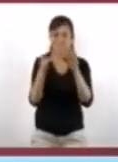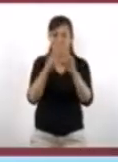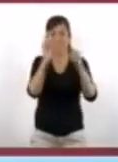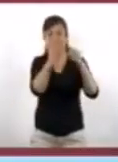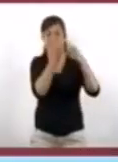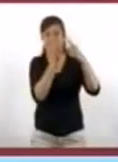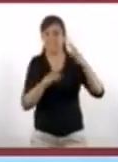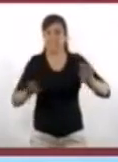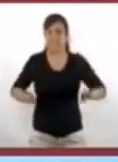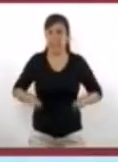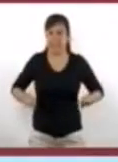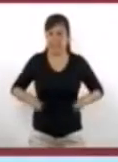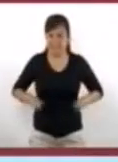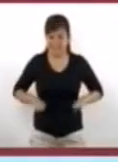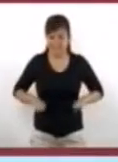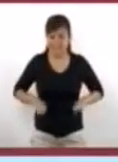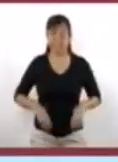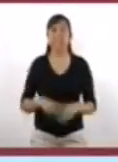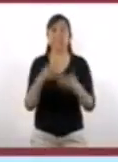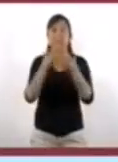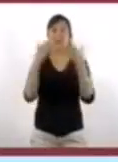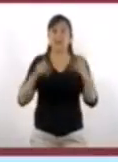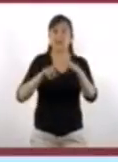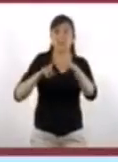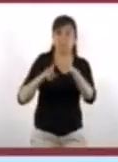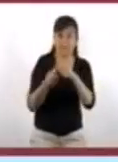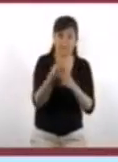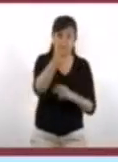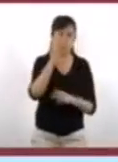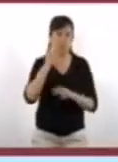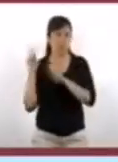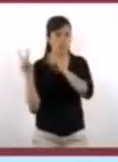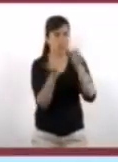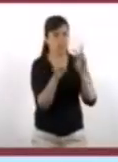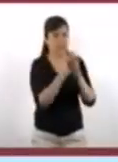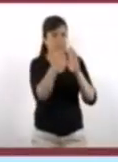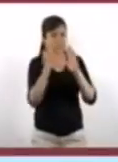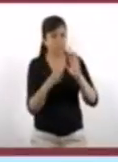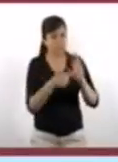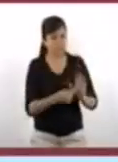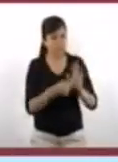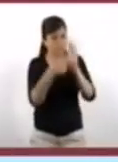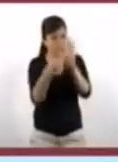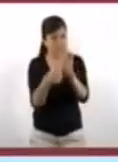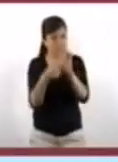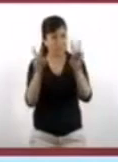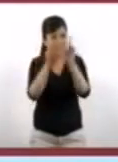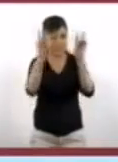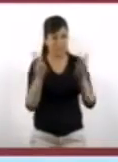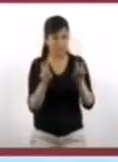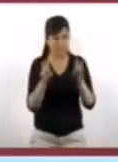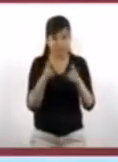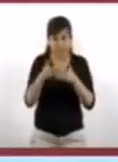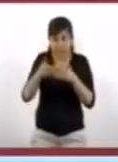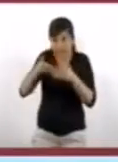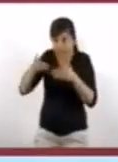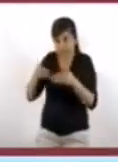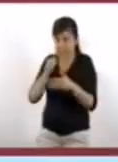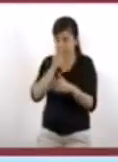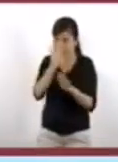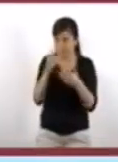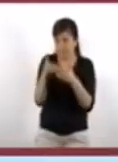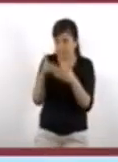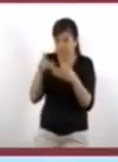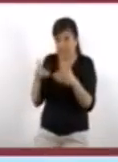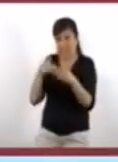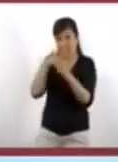propiedades de cada una. Para empezar, veamos la siguiente pieza que nos adentra en el tema. Pero antes de hacerlo, y como